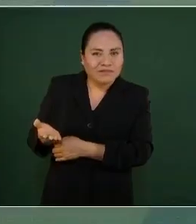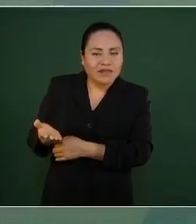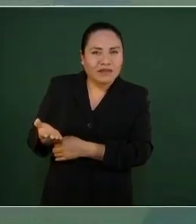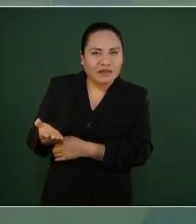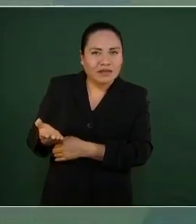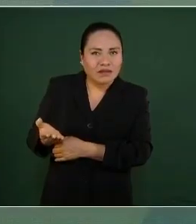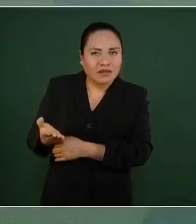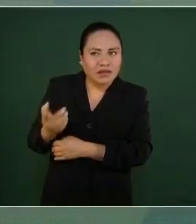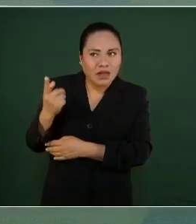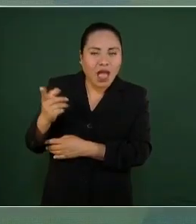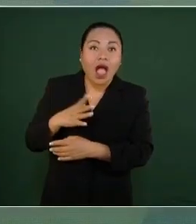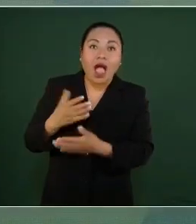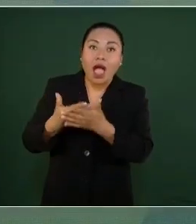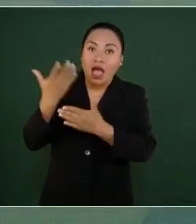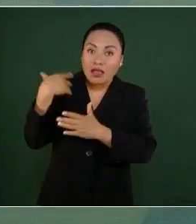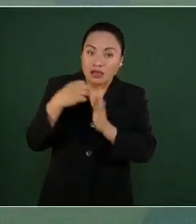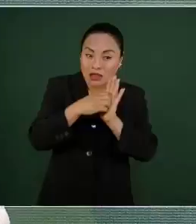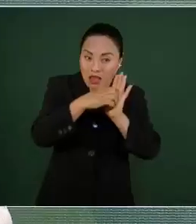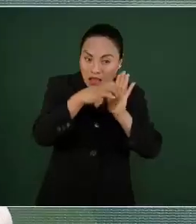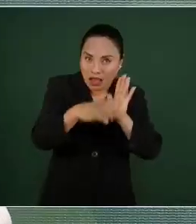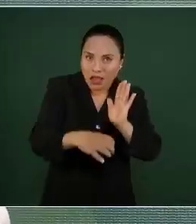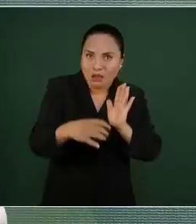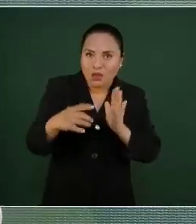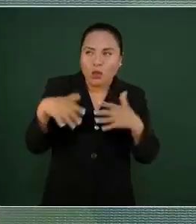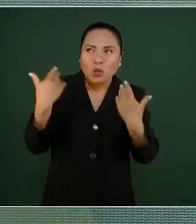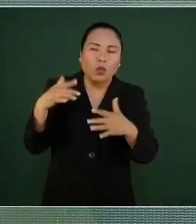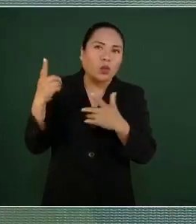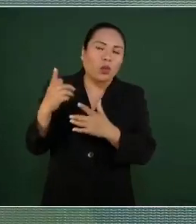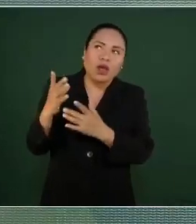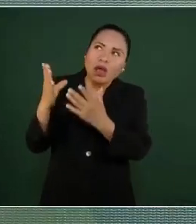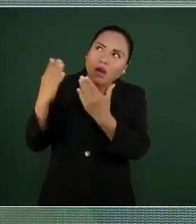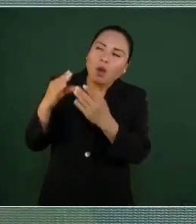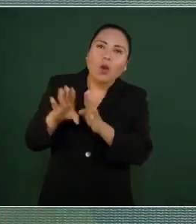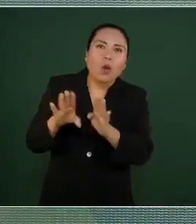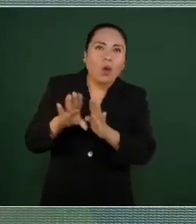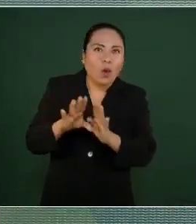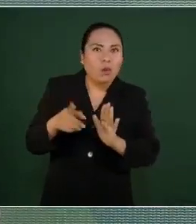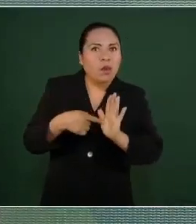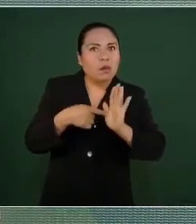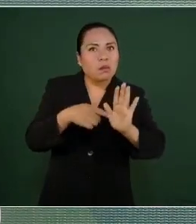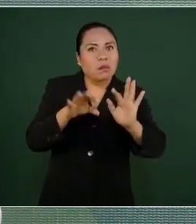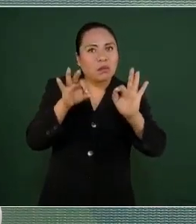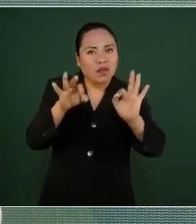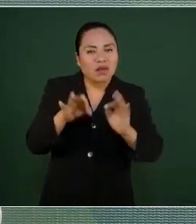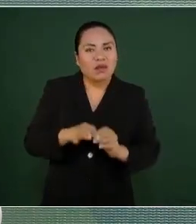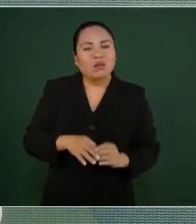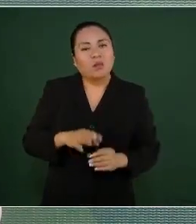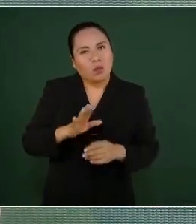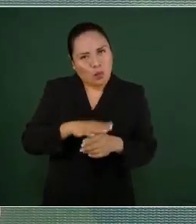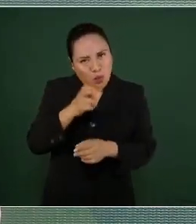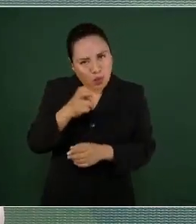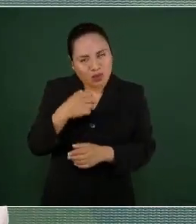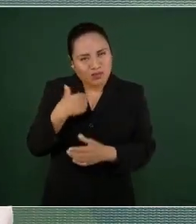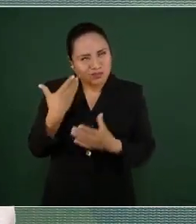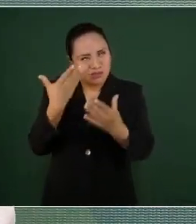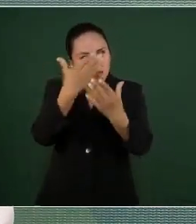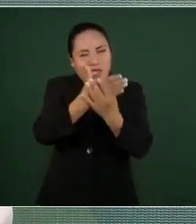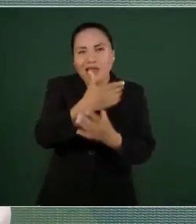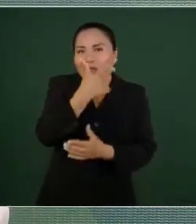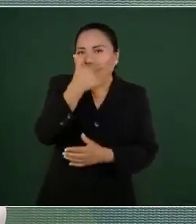porque ahí están las enseñanzas. A eso vamos a Guelatao, ¿sí?